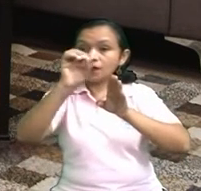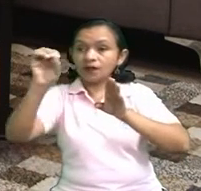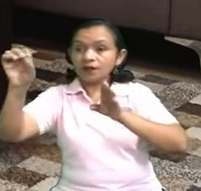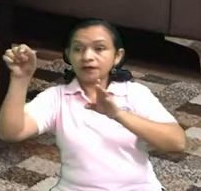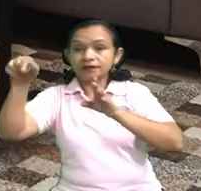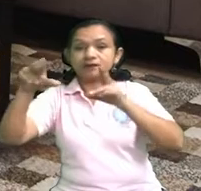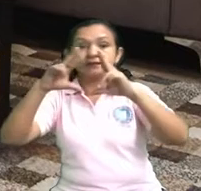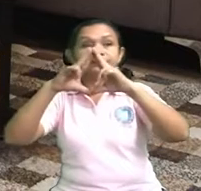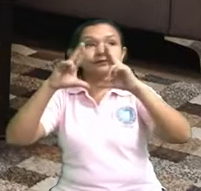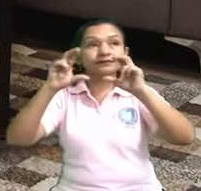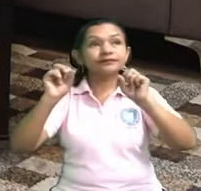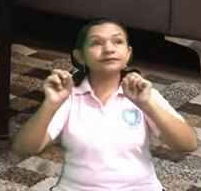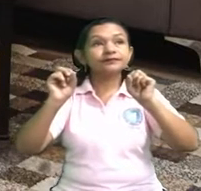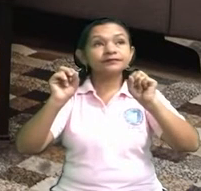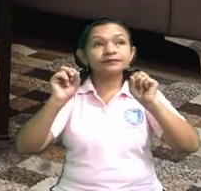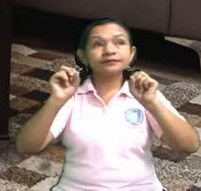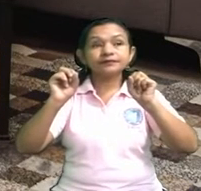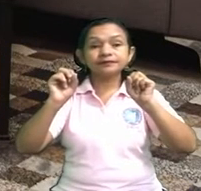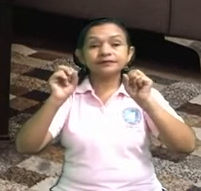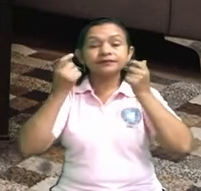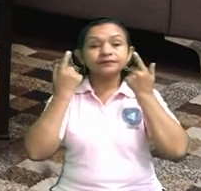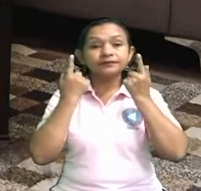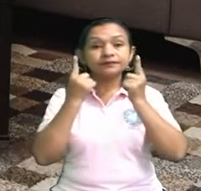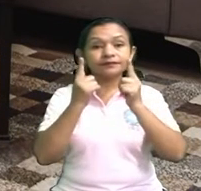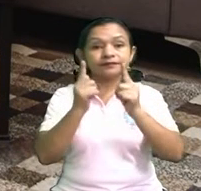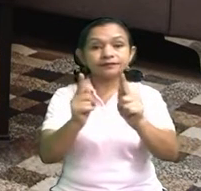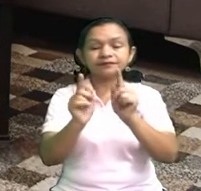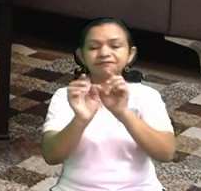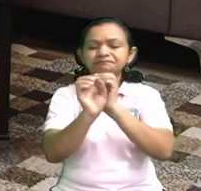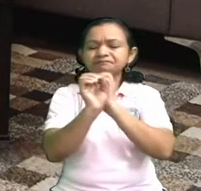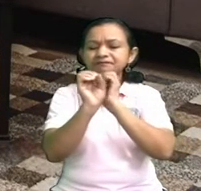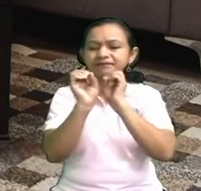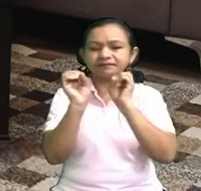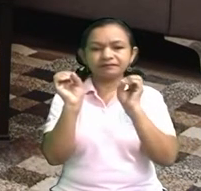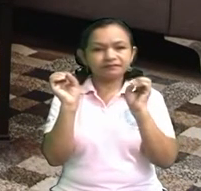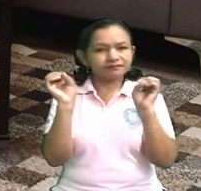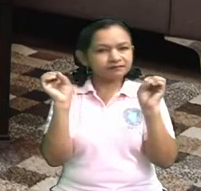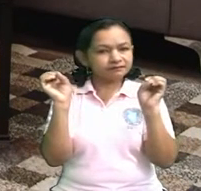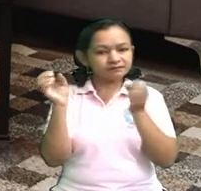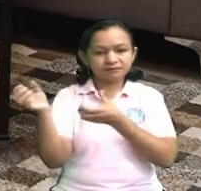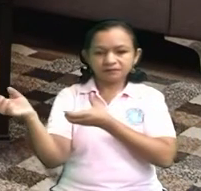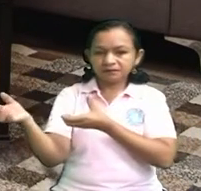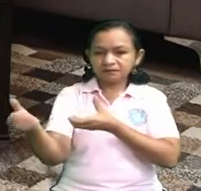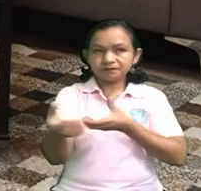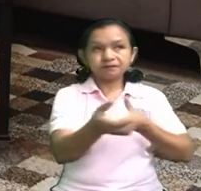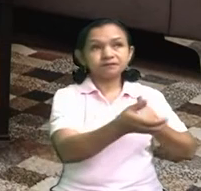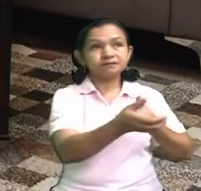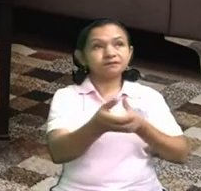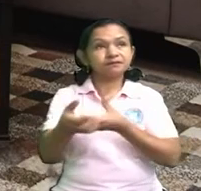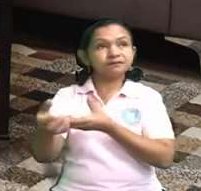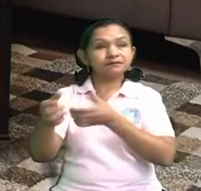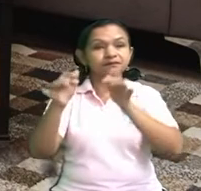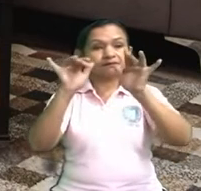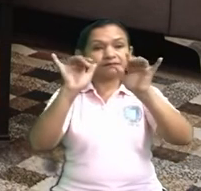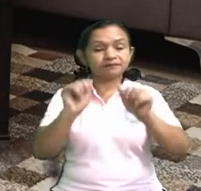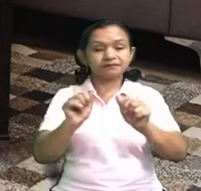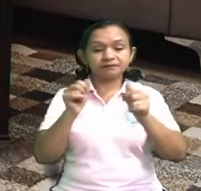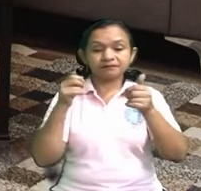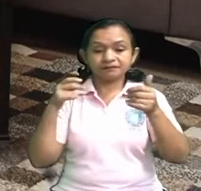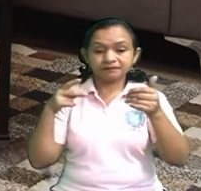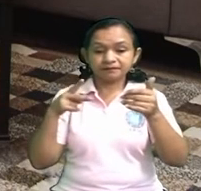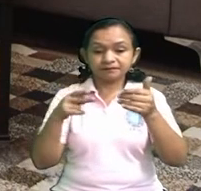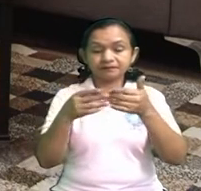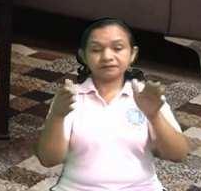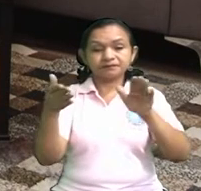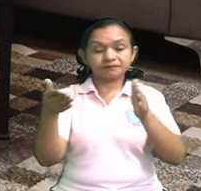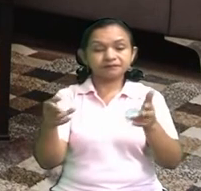país. Entre Chinandega y la frontera no teníamos ninguna estación de bomberos, ya la estamos por concluir,